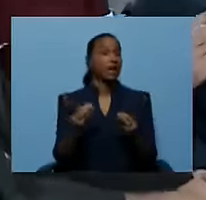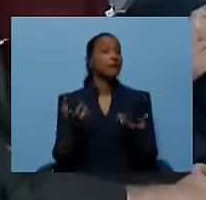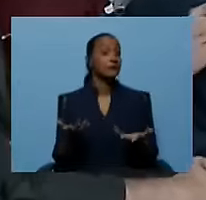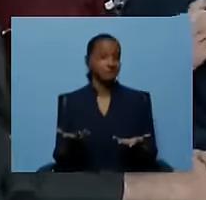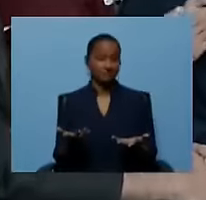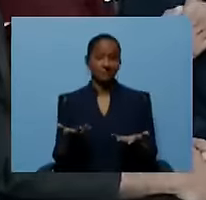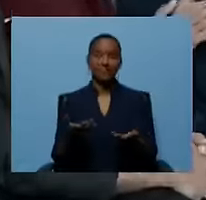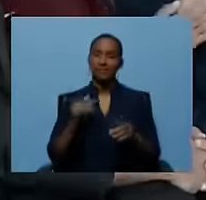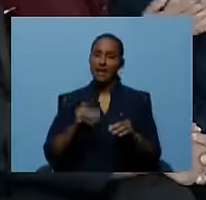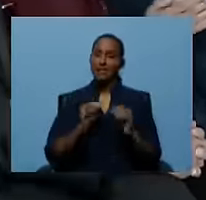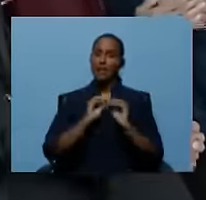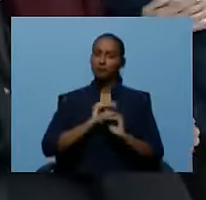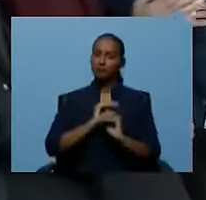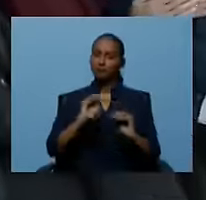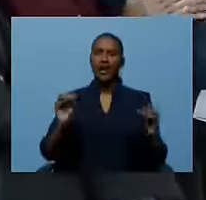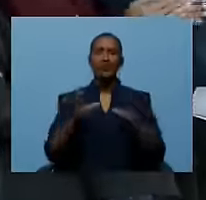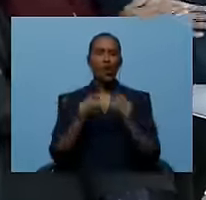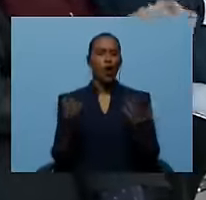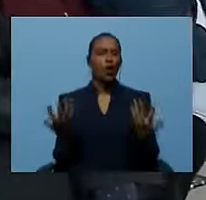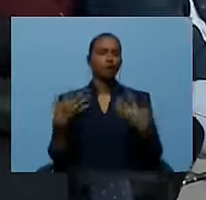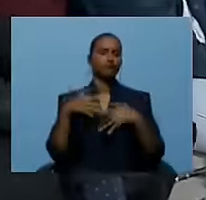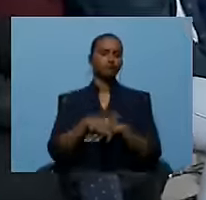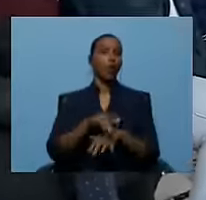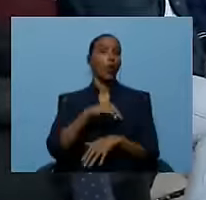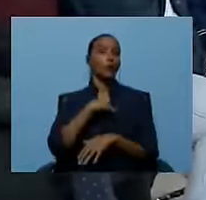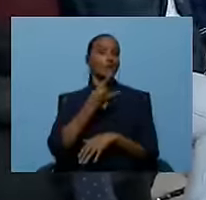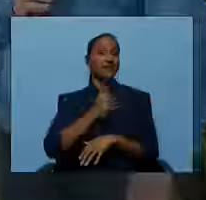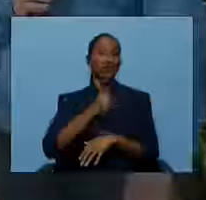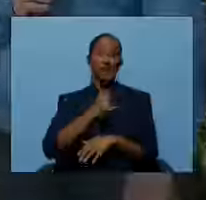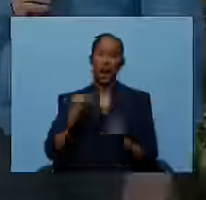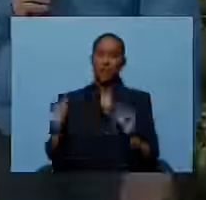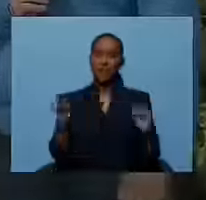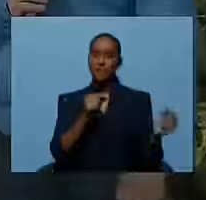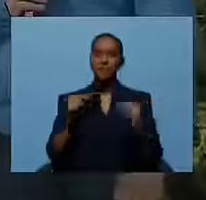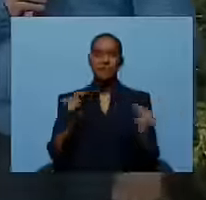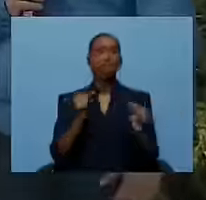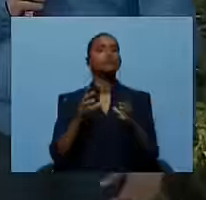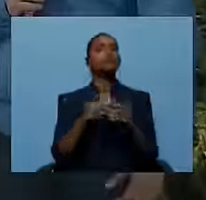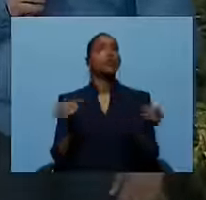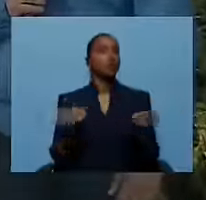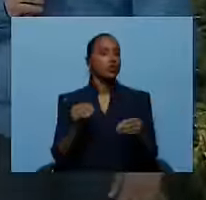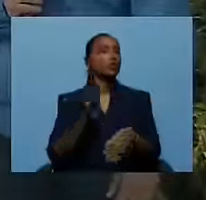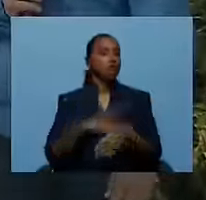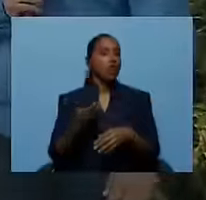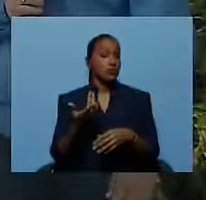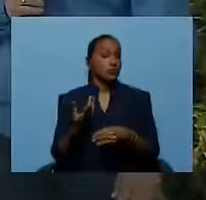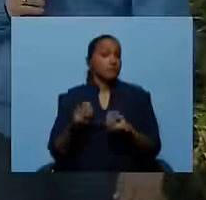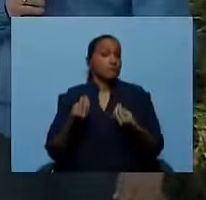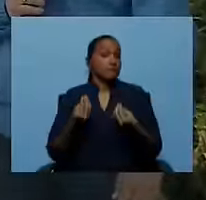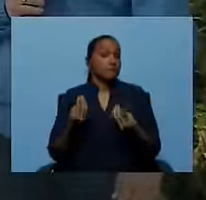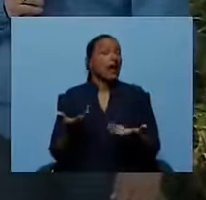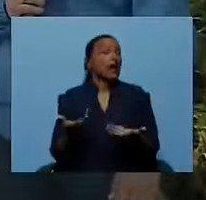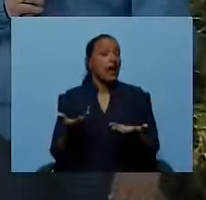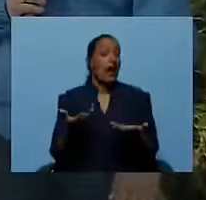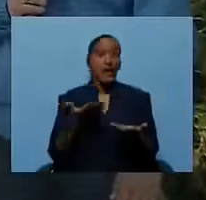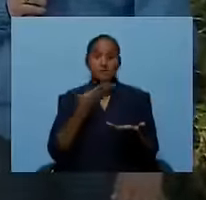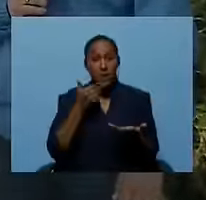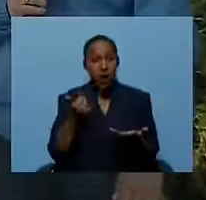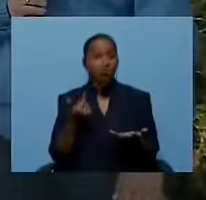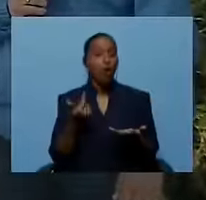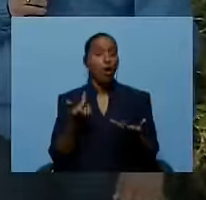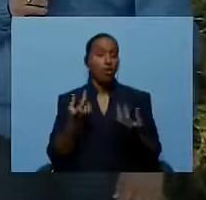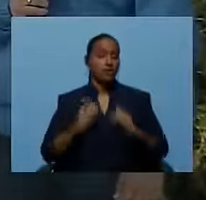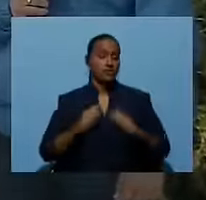que convocar todas las universidades a un gran diálogo por la calidad educativa. Un gran diálogo por la calidad